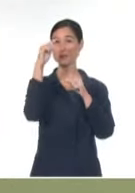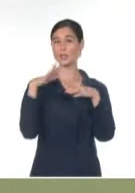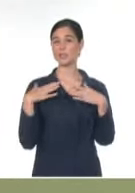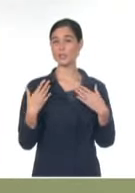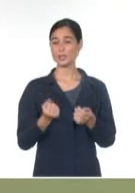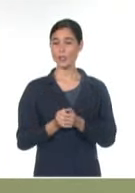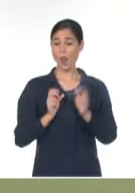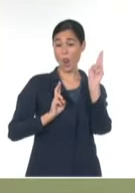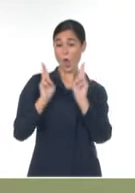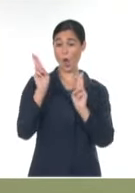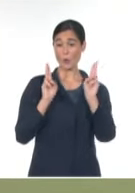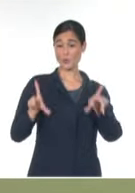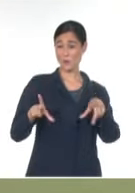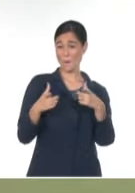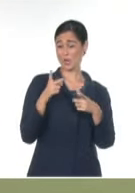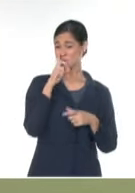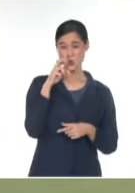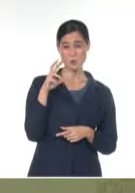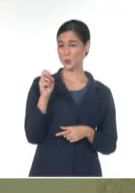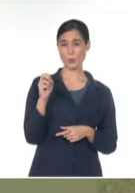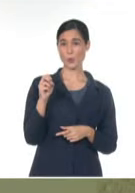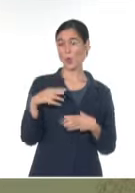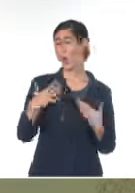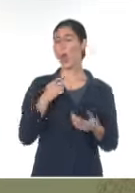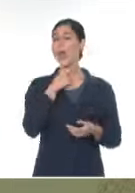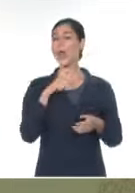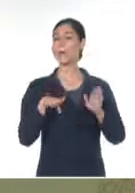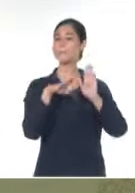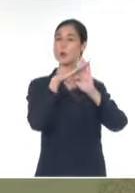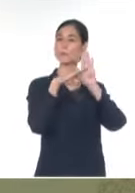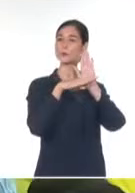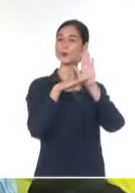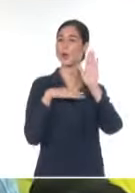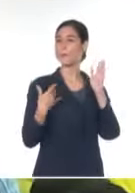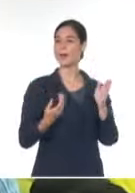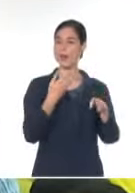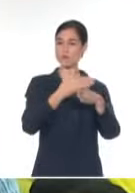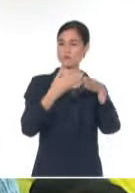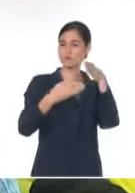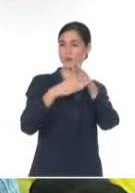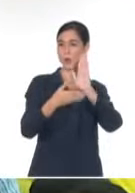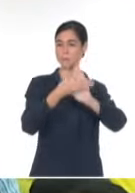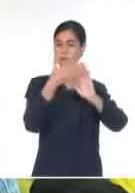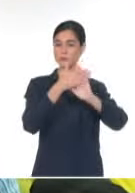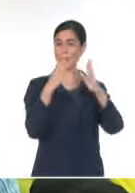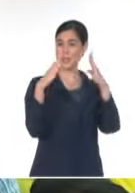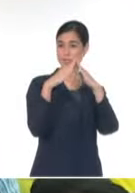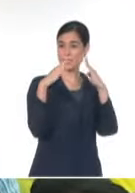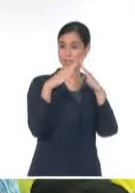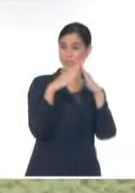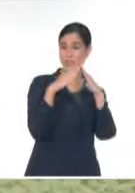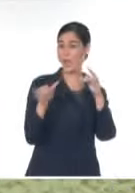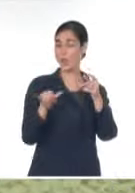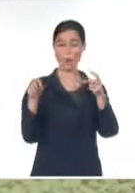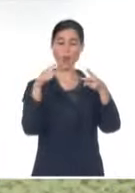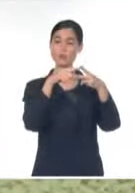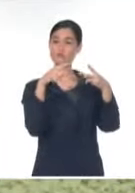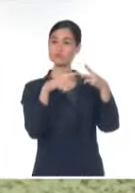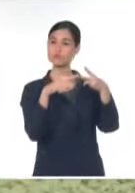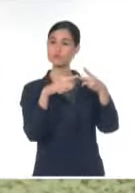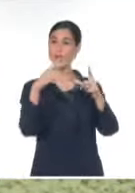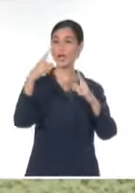la anterior visita, como el programa de construcción de viviendas, las complejidades en la transportación de los trabajadores del